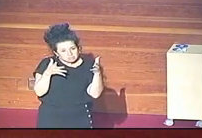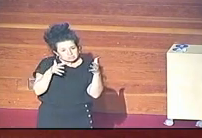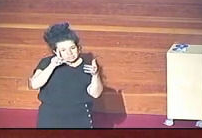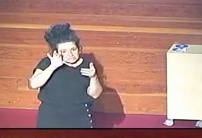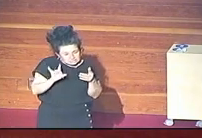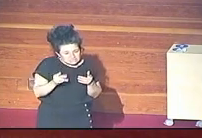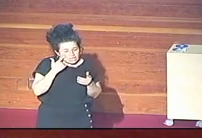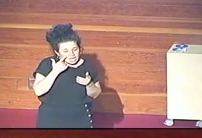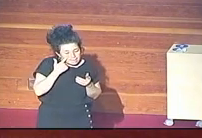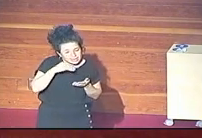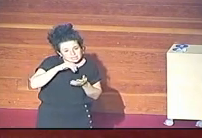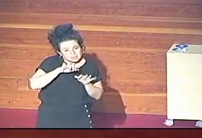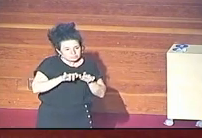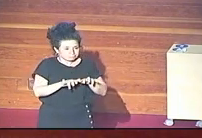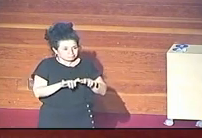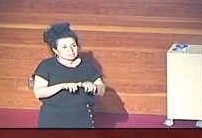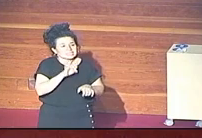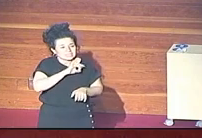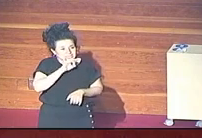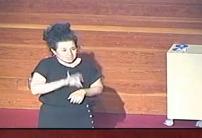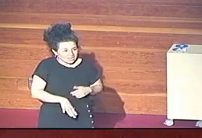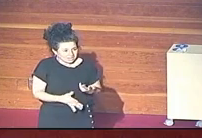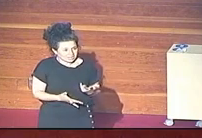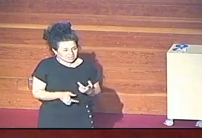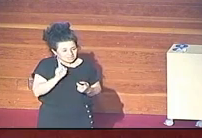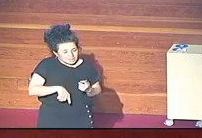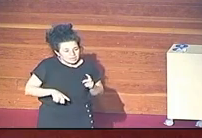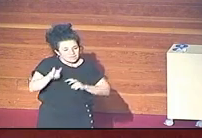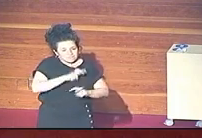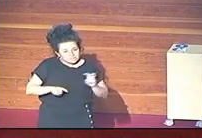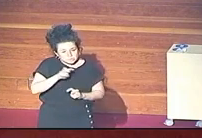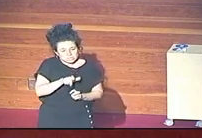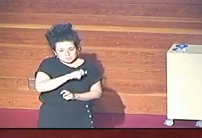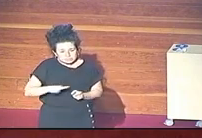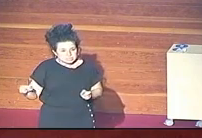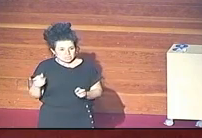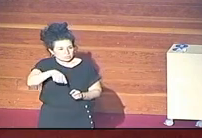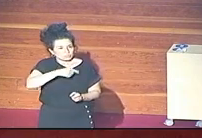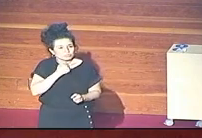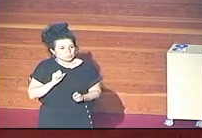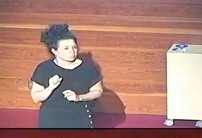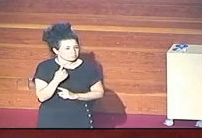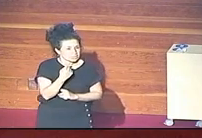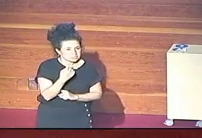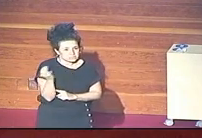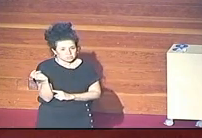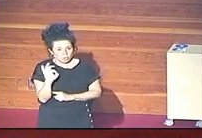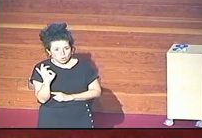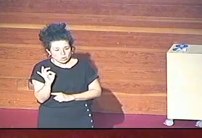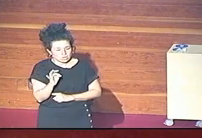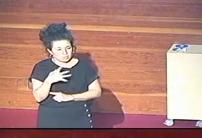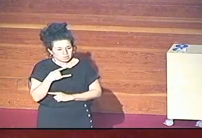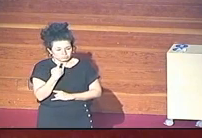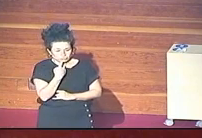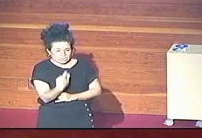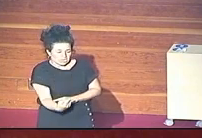quiénes son los que escriben y qué y qué bueno pues que busquen los que más les gusten y más les les puedan atraer de